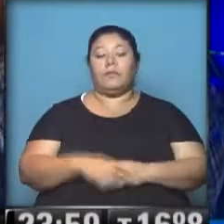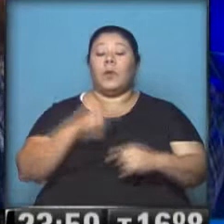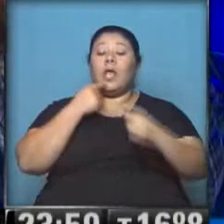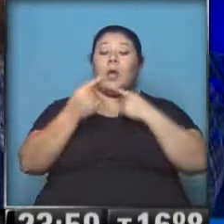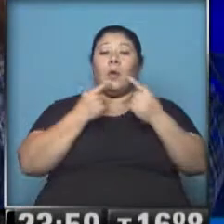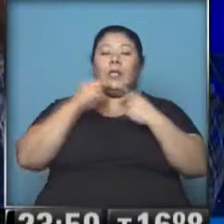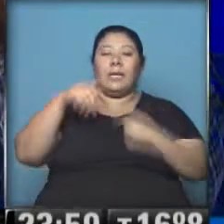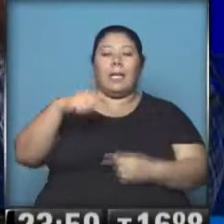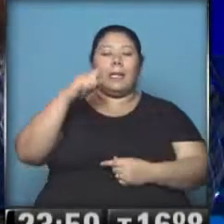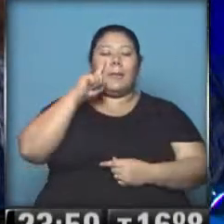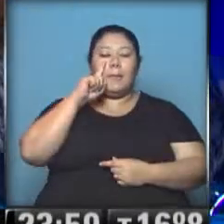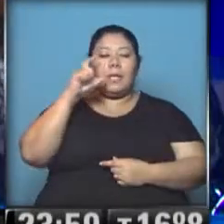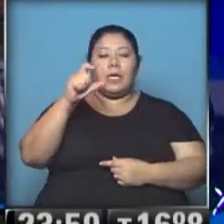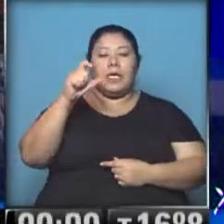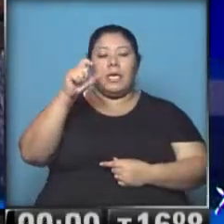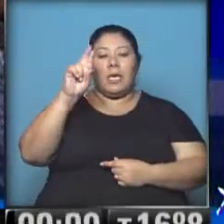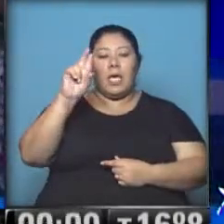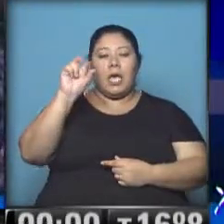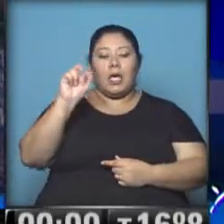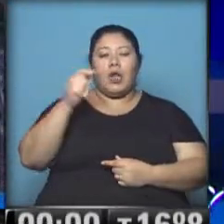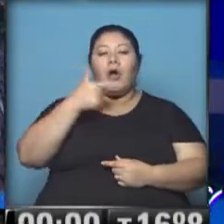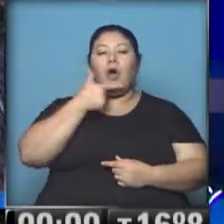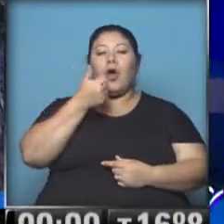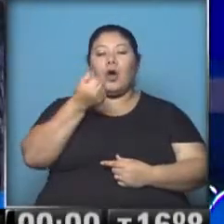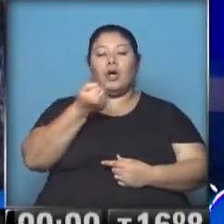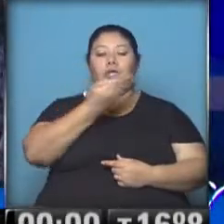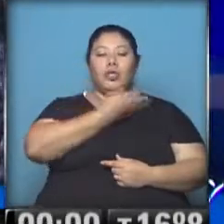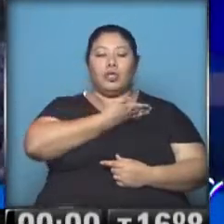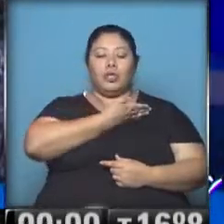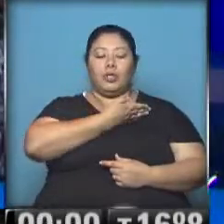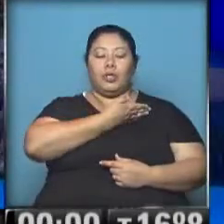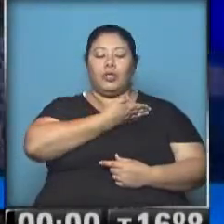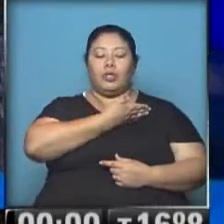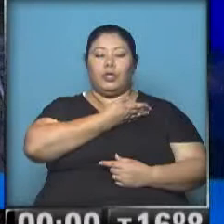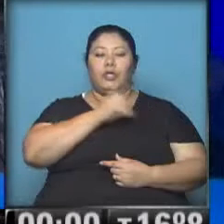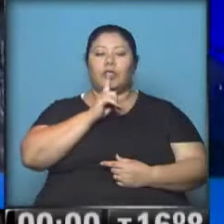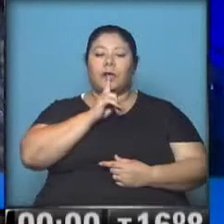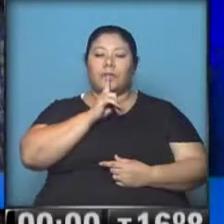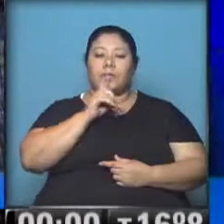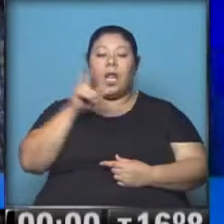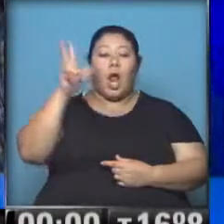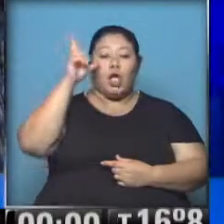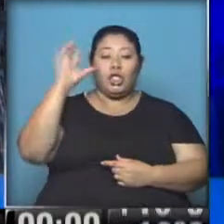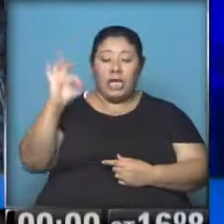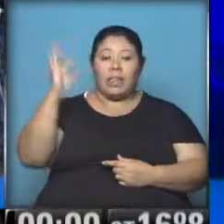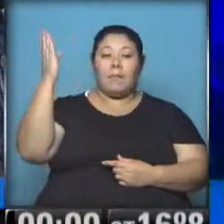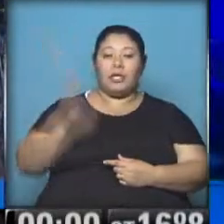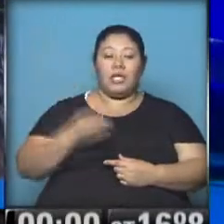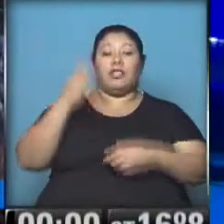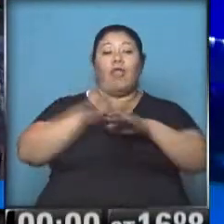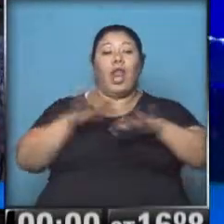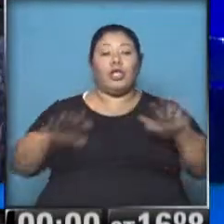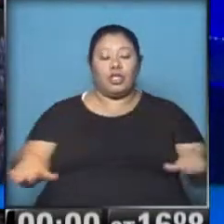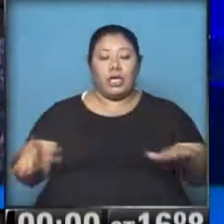Microsoft que dice que el 80%, me parece un tema importante, el 80% de los chicos de nuestro país dan sus datos reales cuando